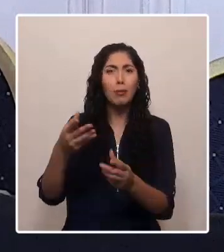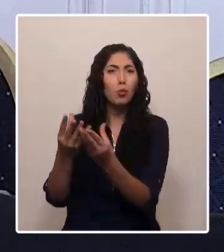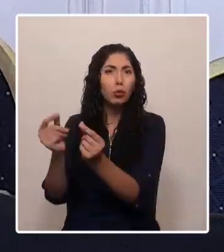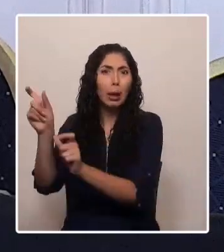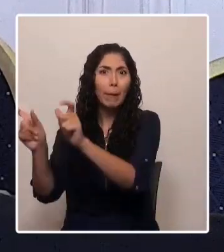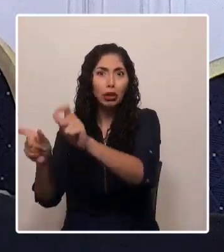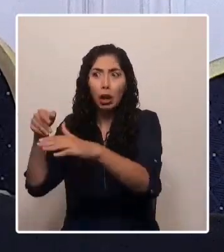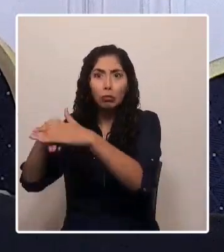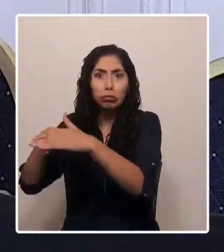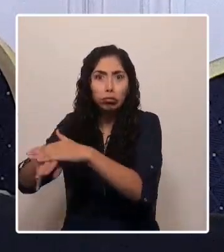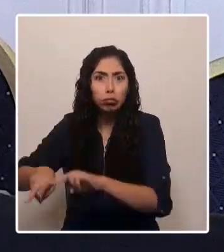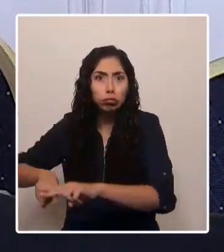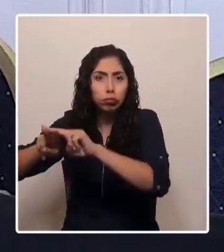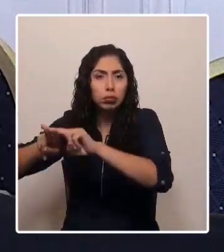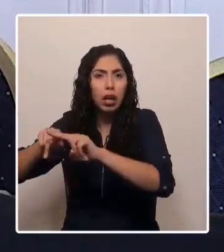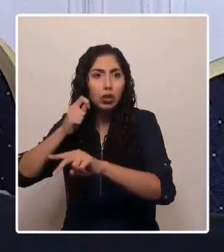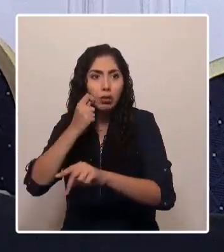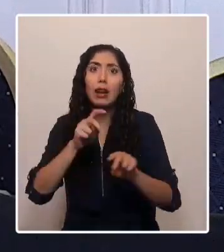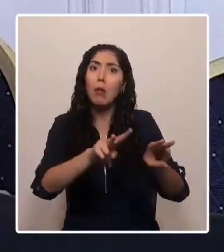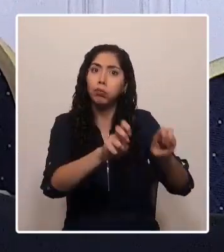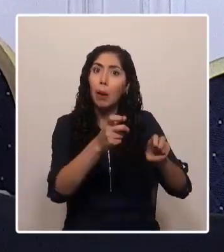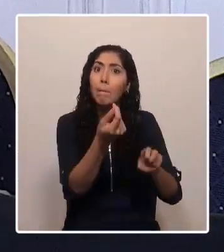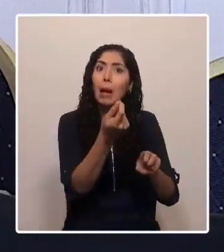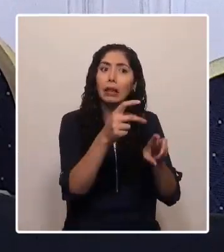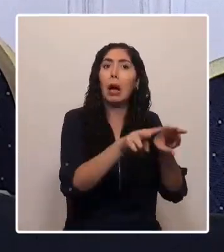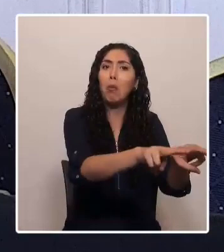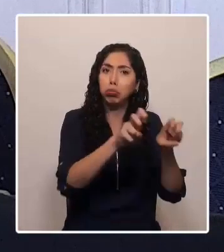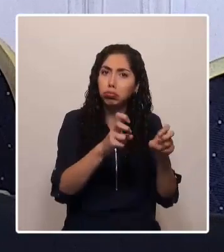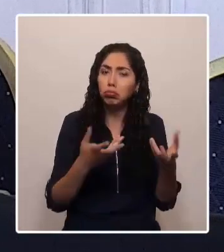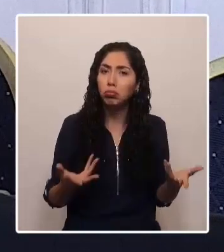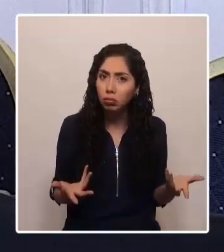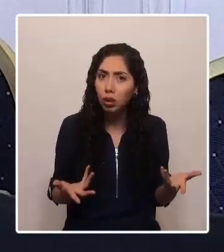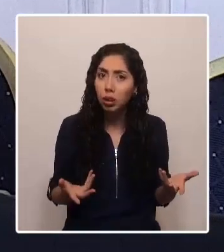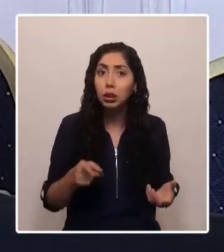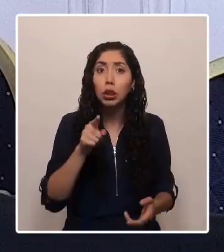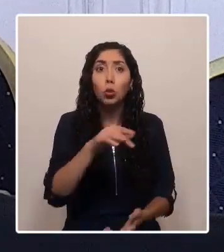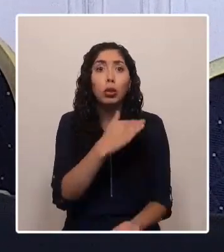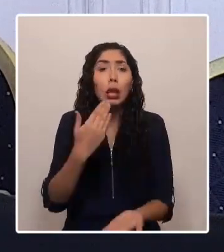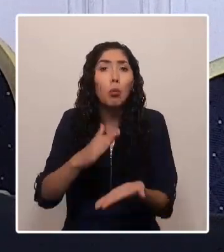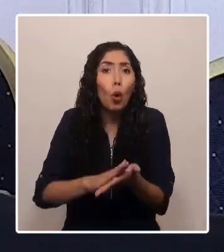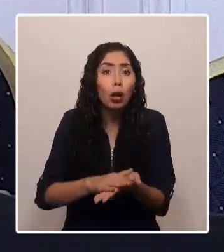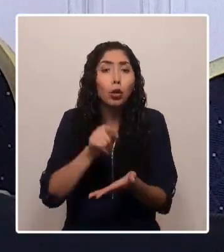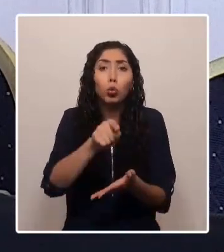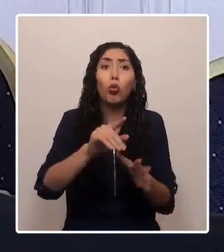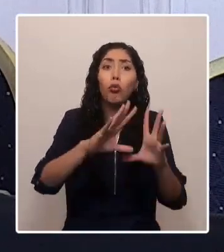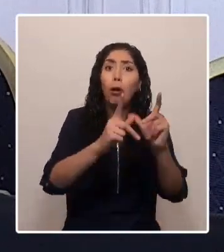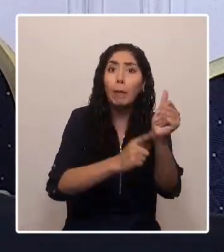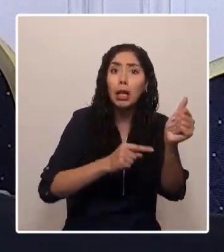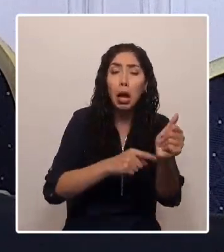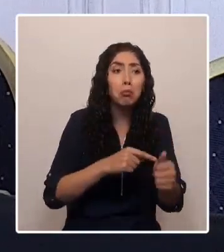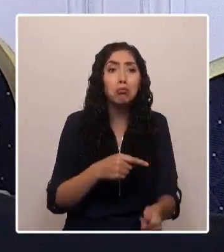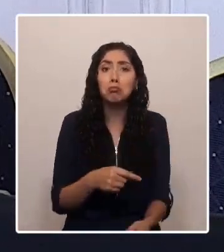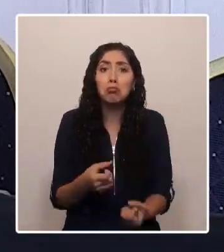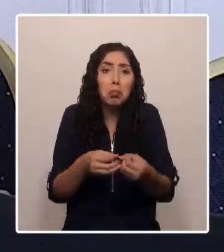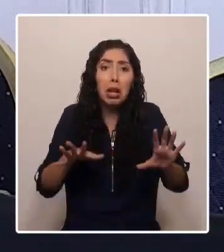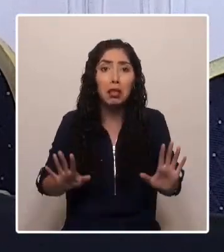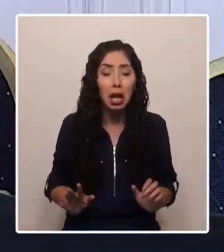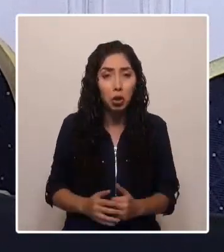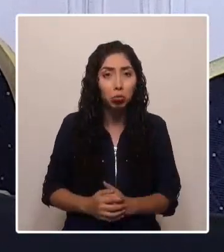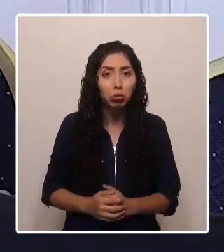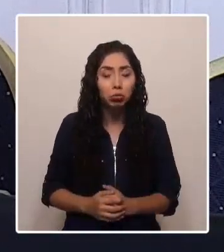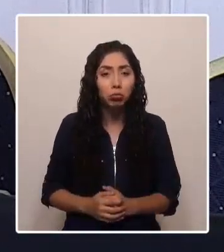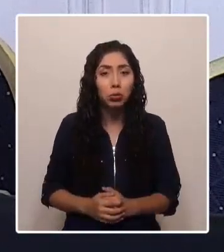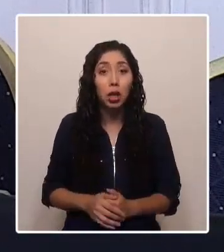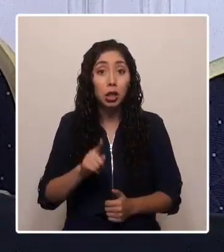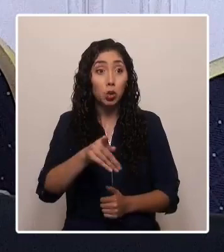es expropiar, es despojarte de la plata que sale de tu trabajo. De hecho, si te mueres y tú y tu familia perdieron. Si dices que no